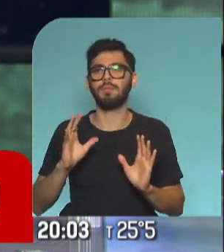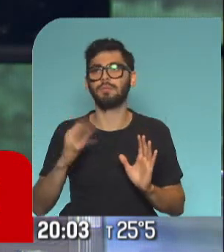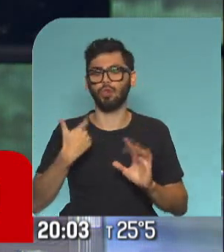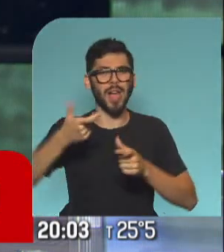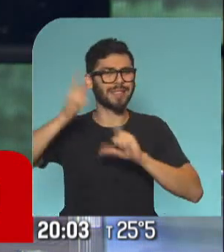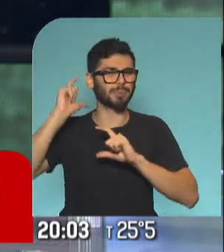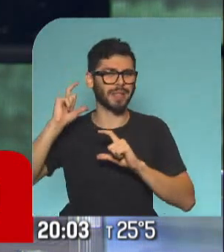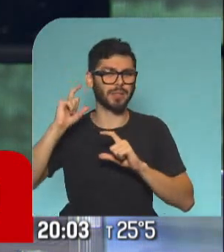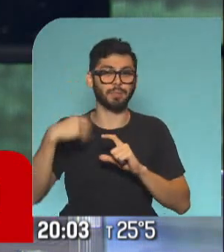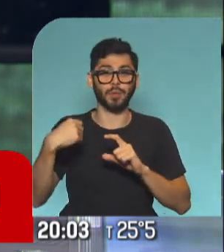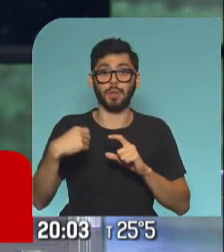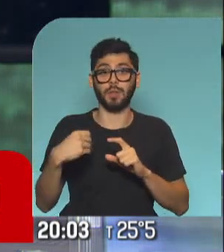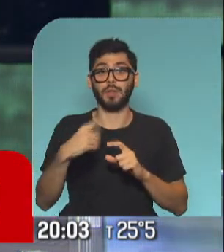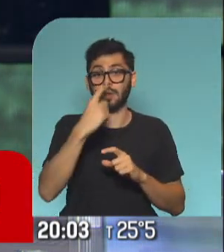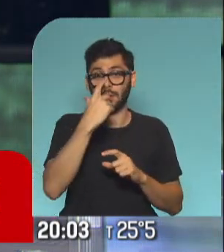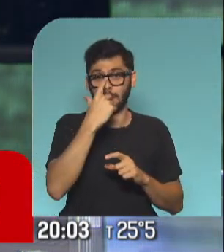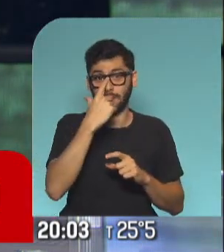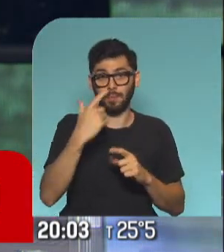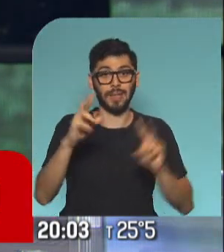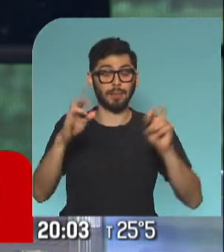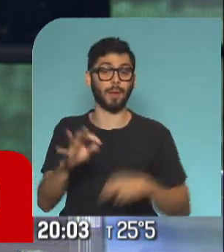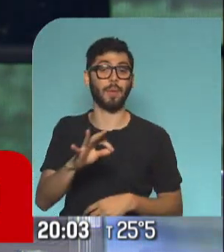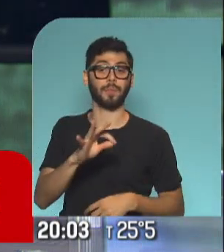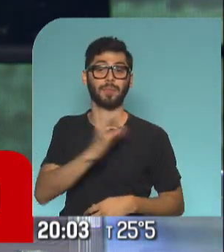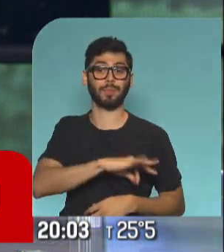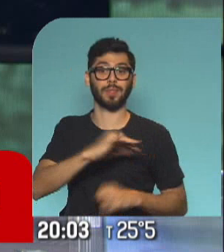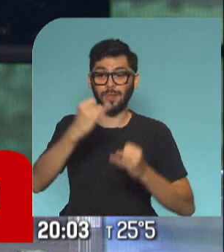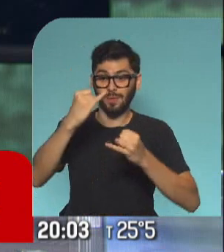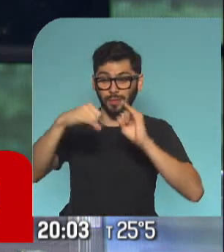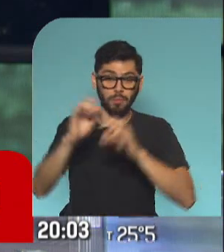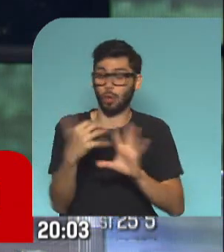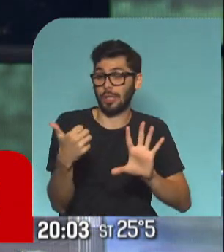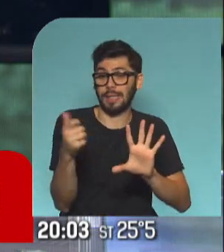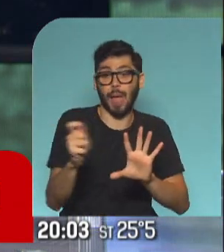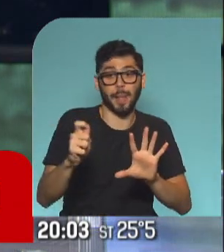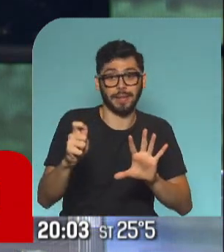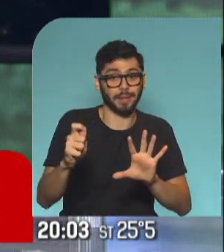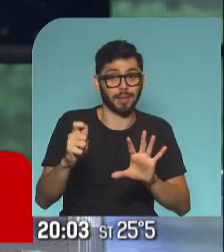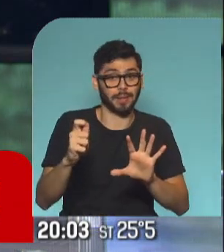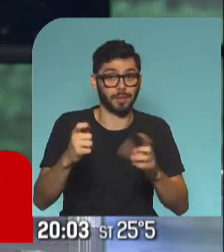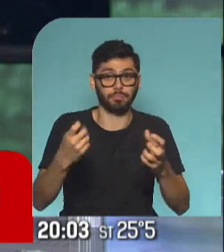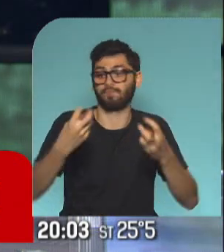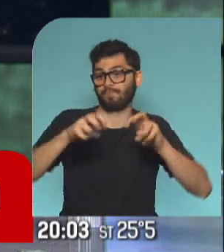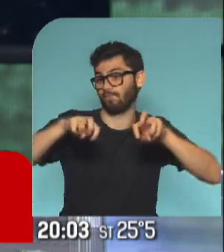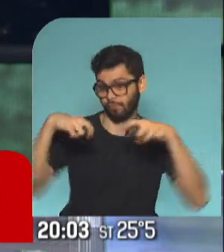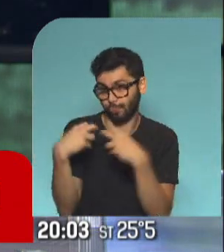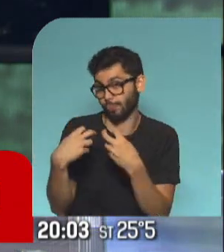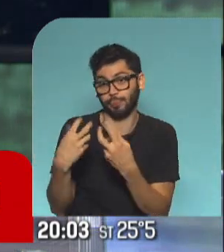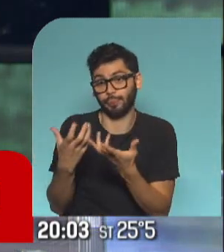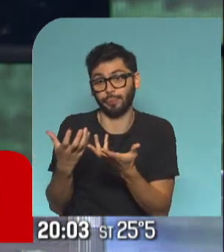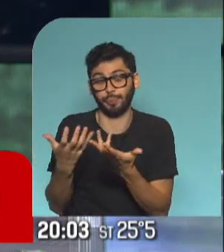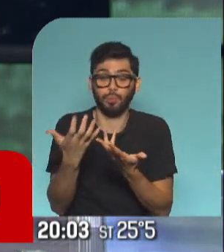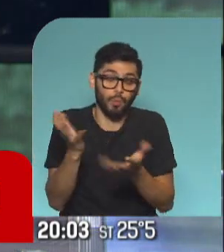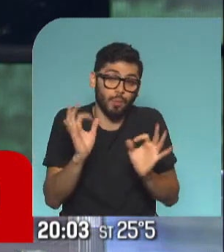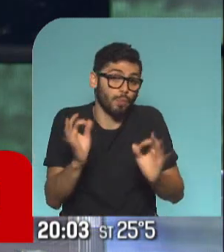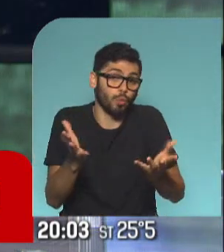somos una de las patas de las paritarias que cada año que cada seis meses se sientan a justamente los